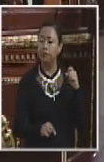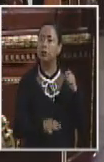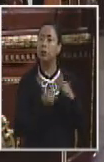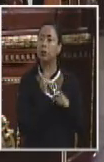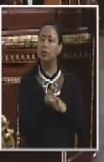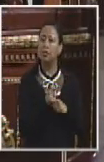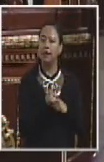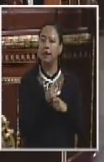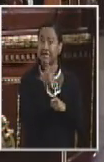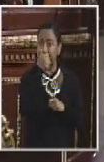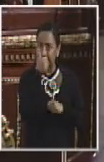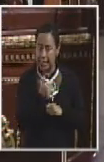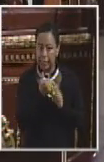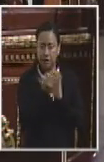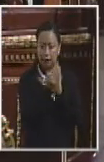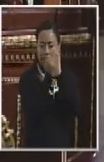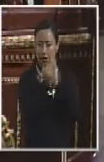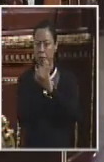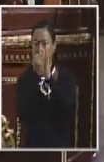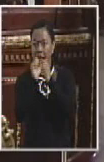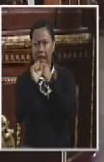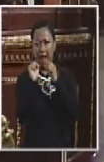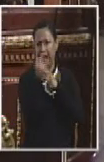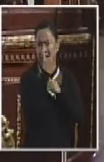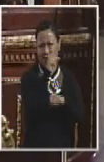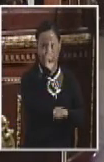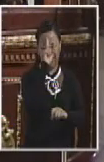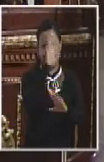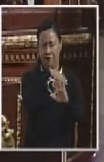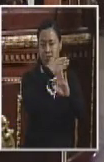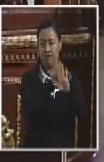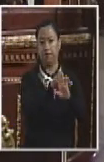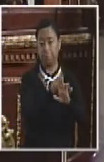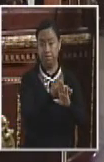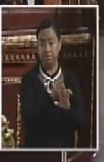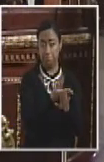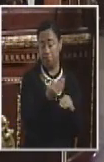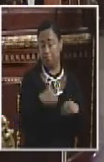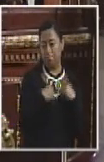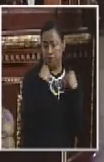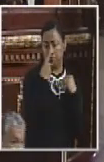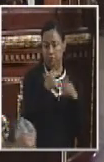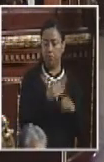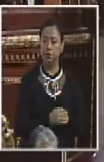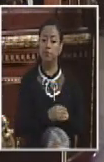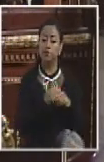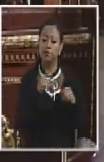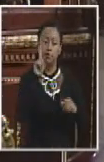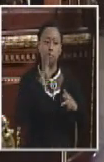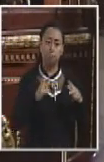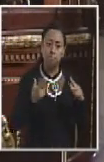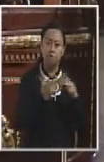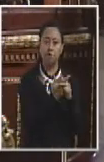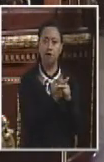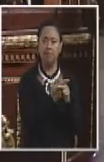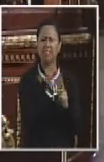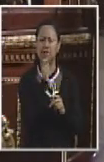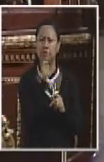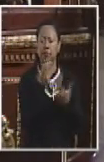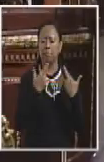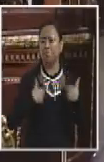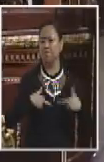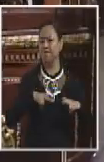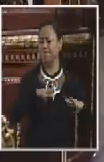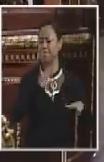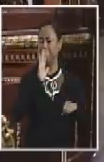incidente violento durante su vida y refiere que el feminicidio es la representación más extrema de